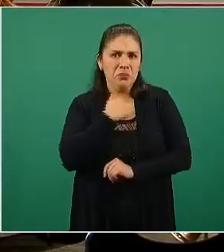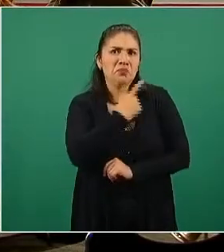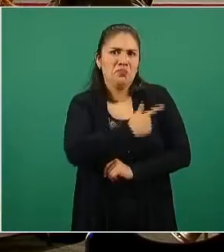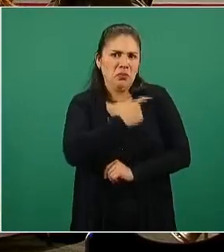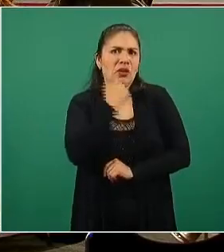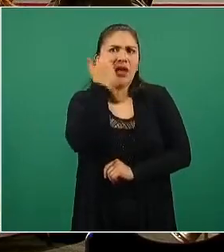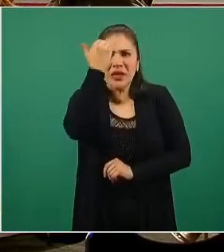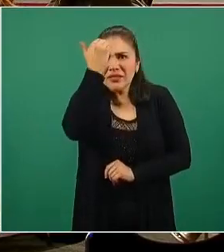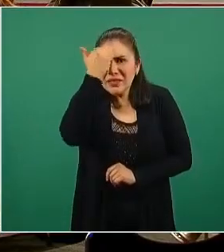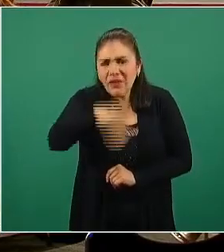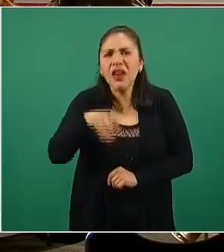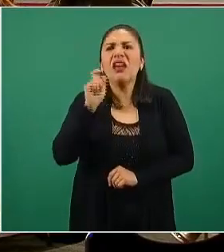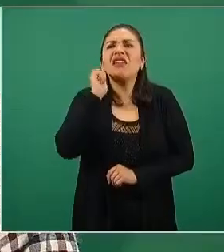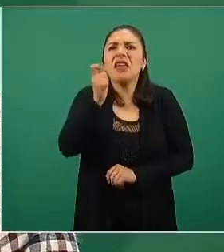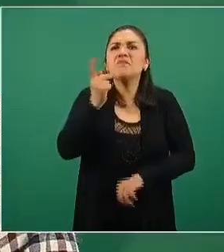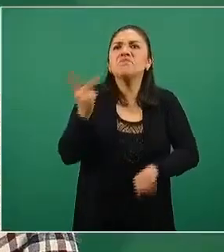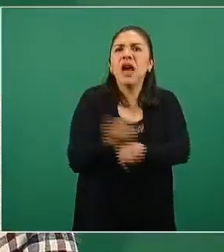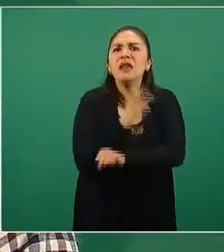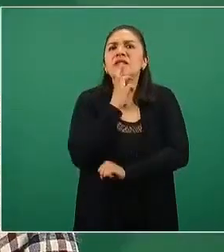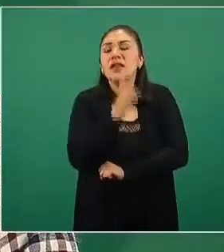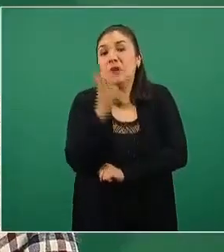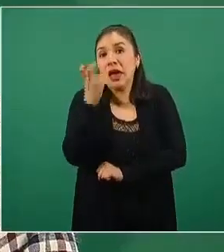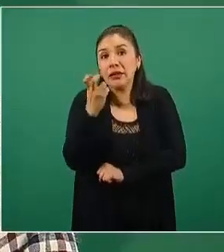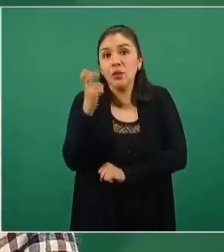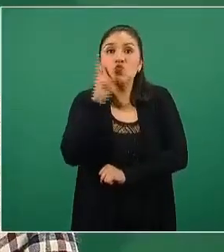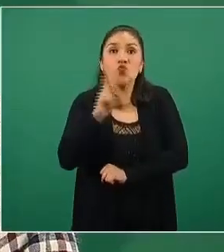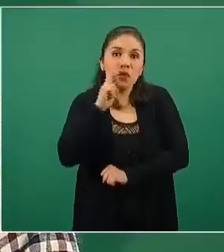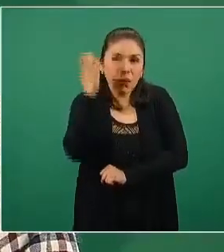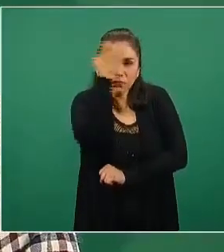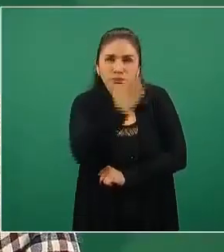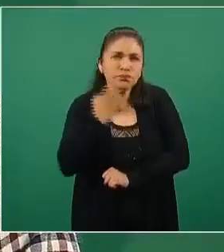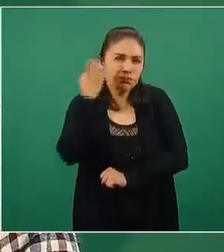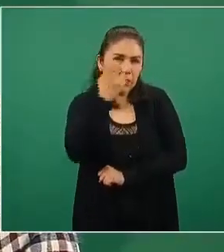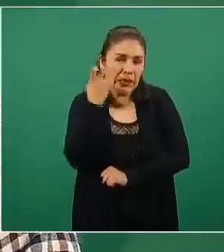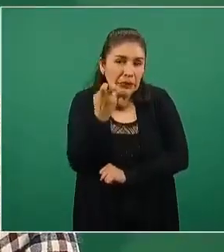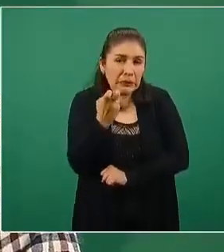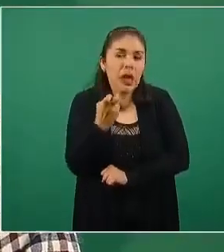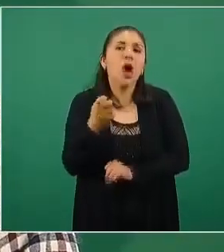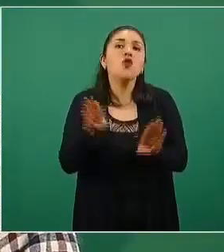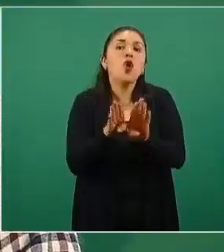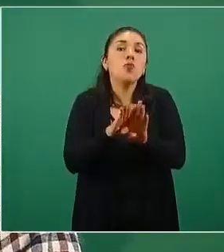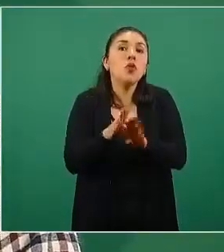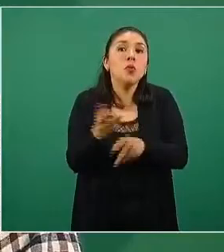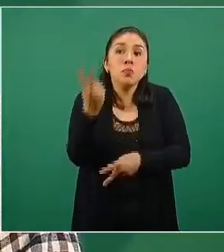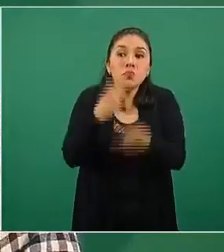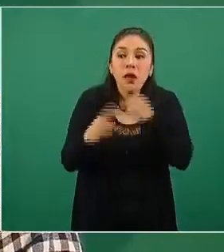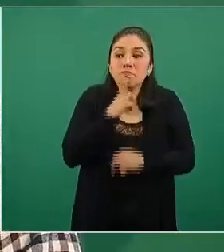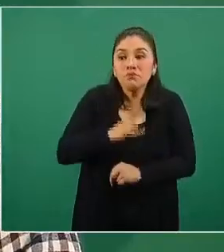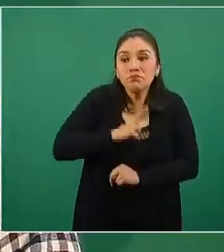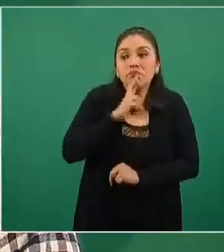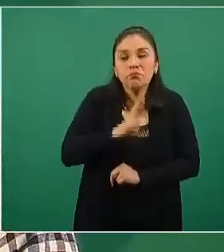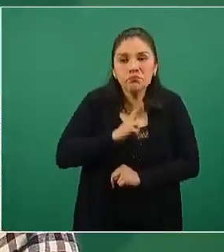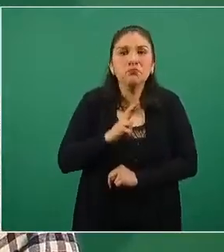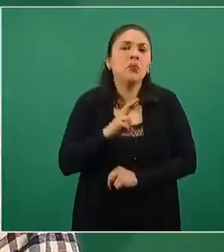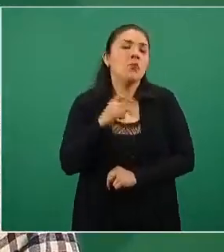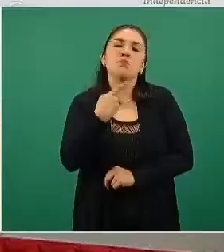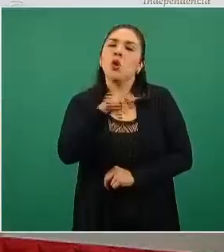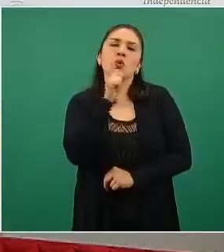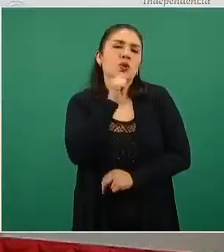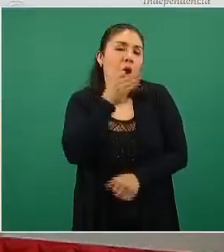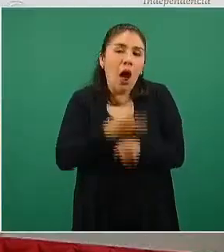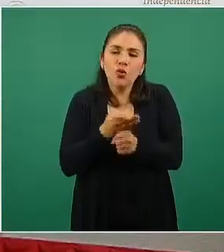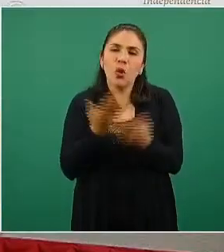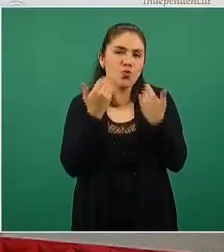de conocer los resultados de este ensayo, es el ensayo Mosaico, conforme se vayan presentando los resultados, pero todavía no está